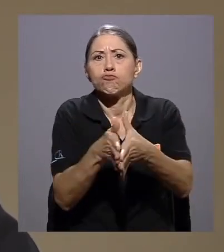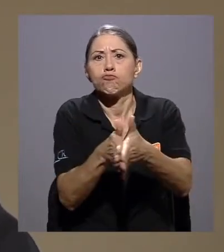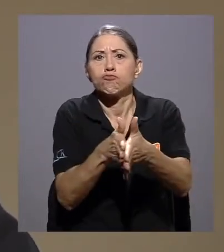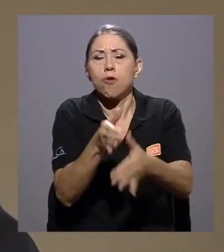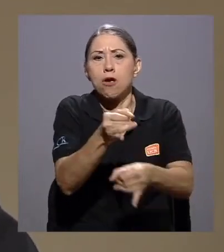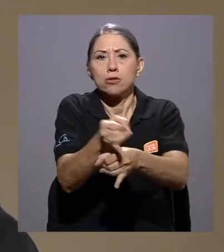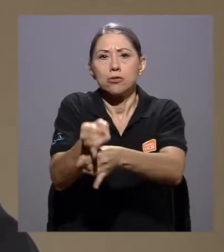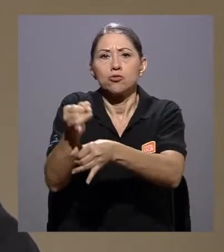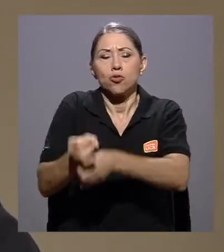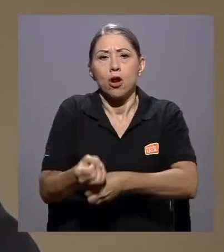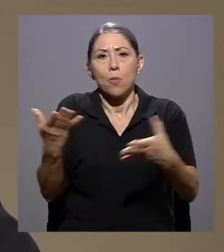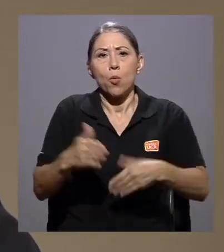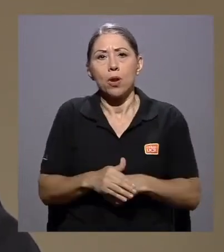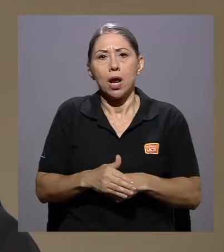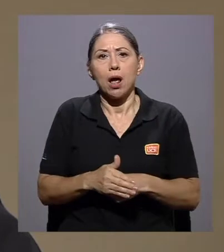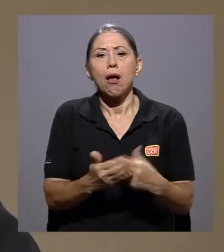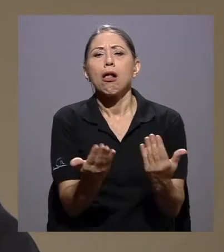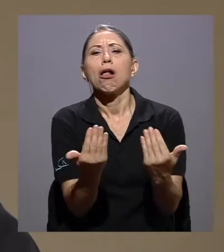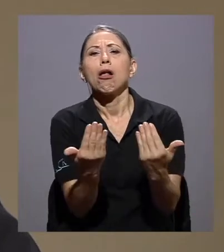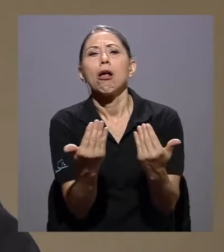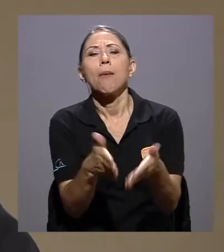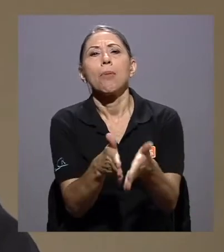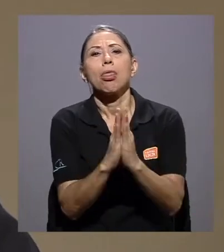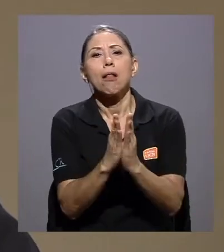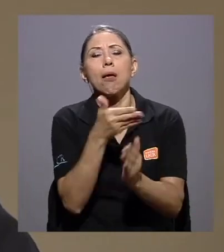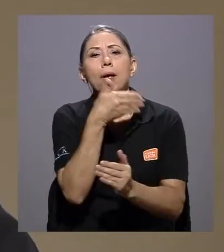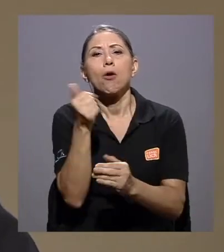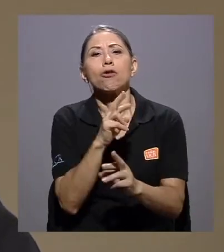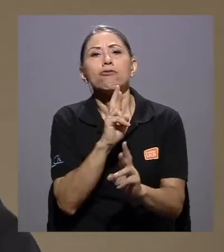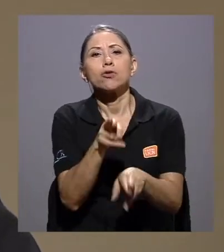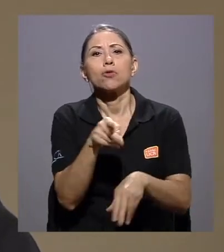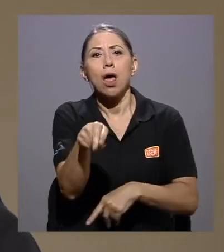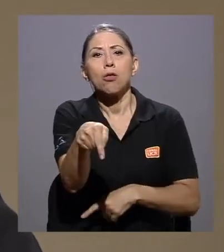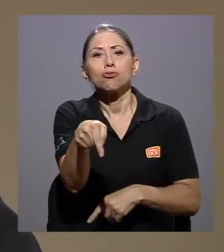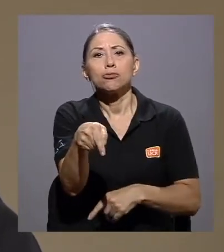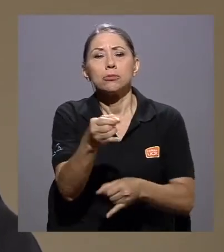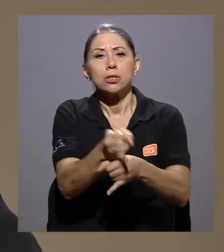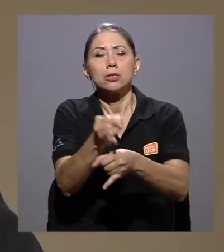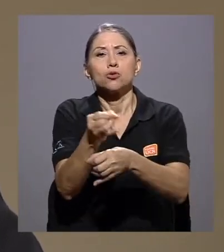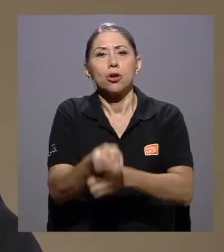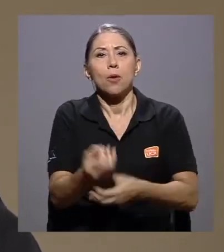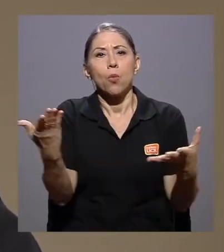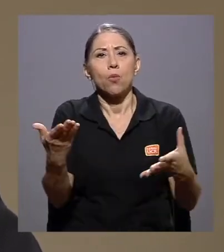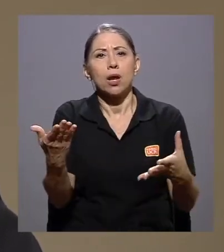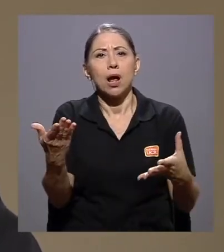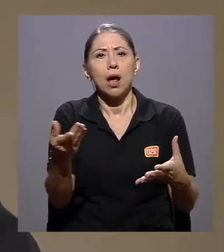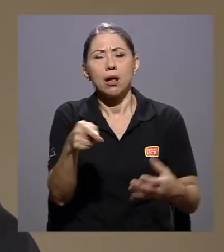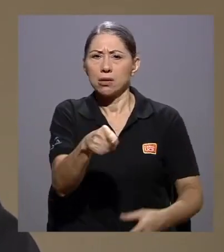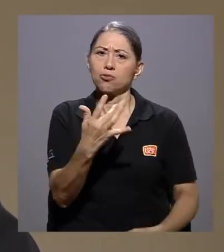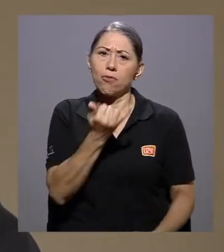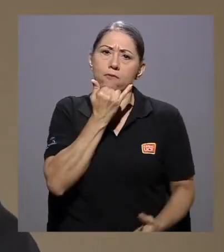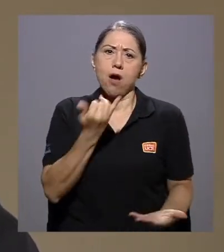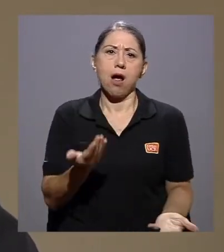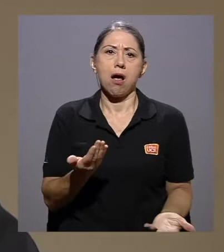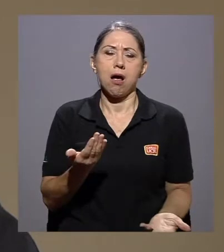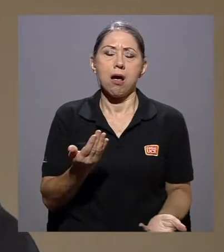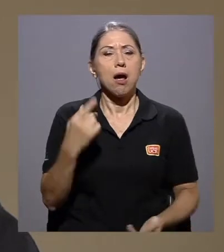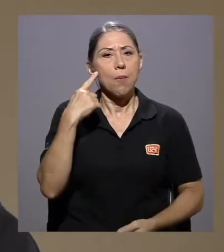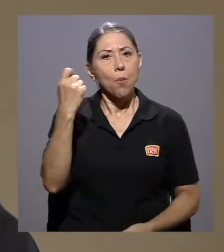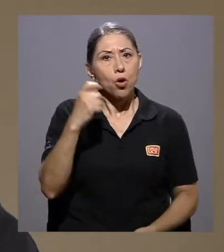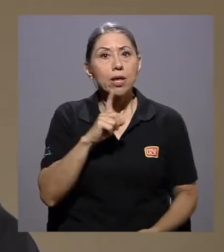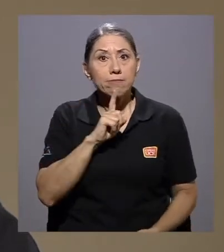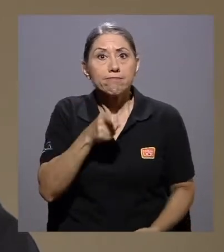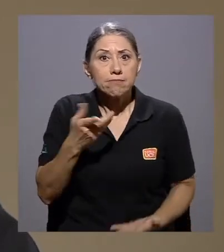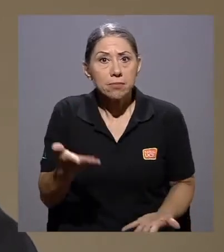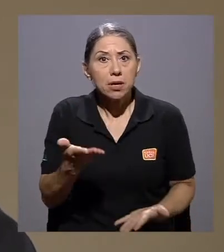de pedirle mejores resultados a la institucionalidad pública, me parece que es erróneo, porque efectivamente si hay